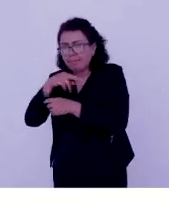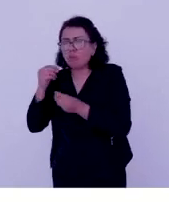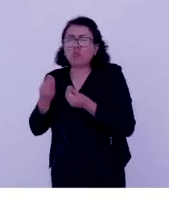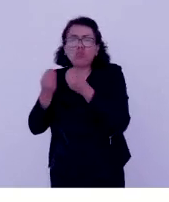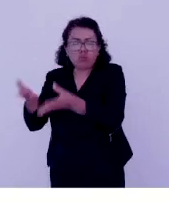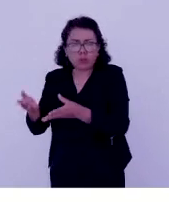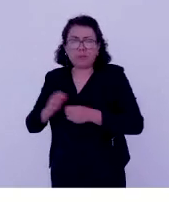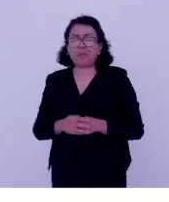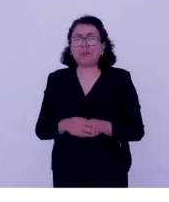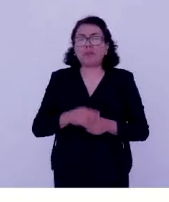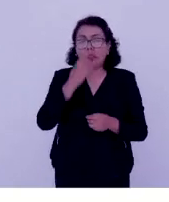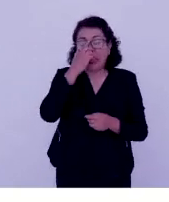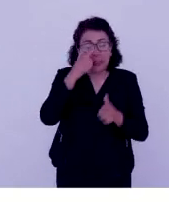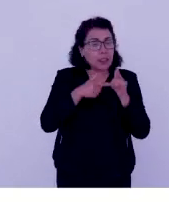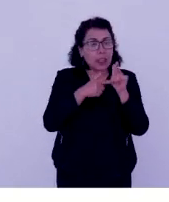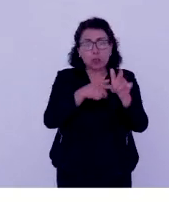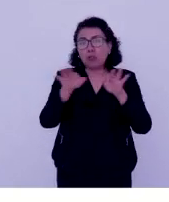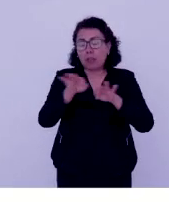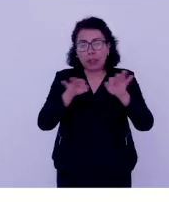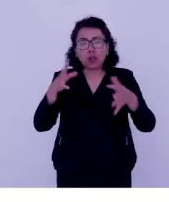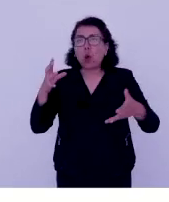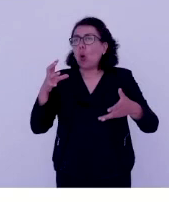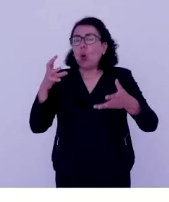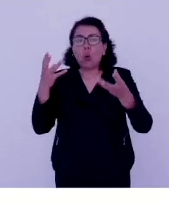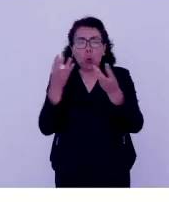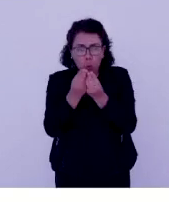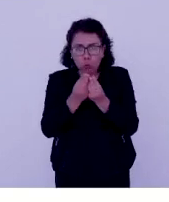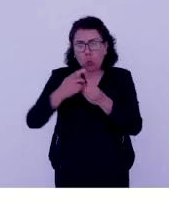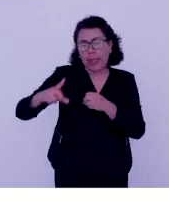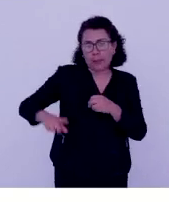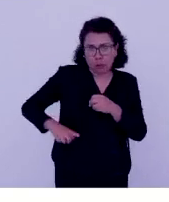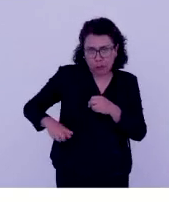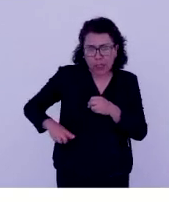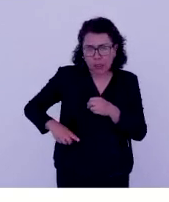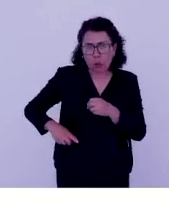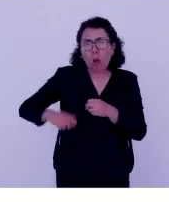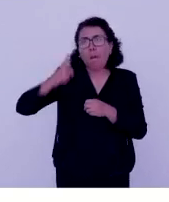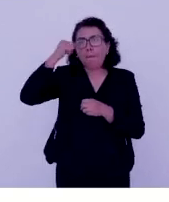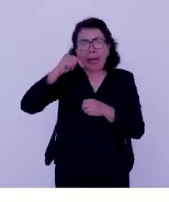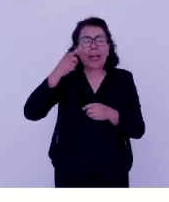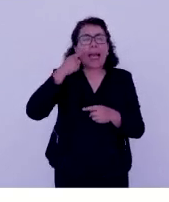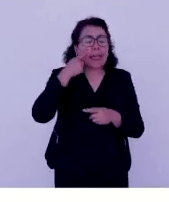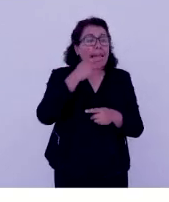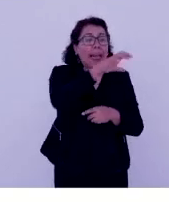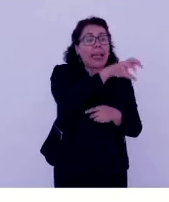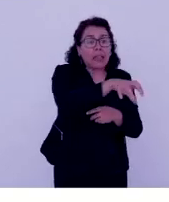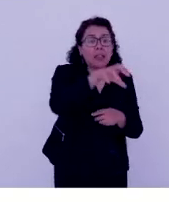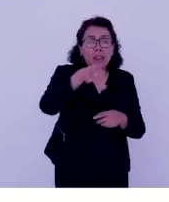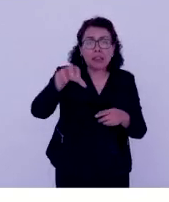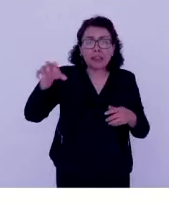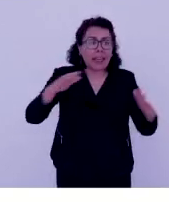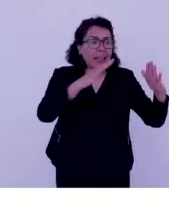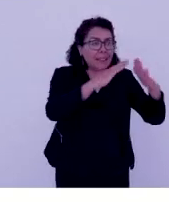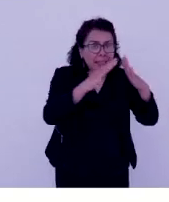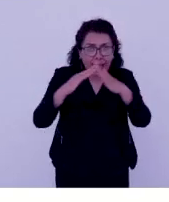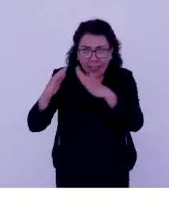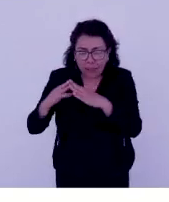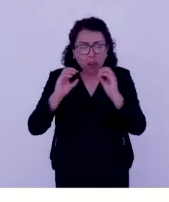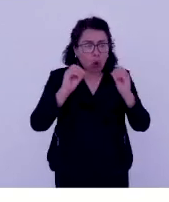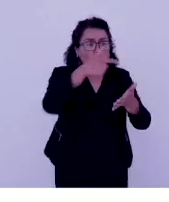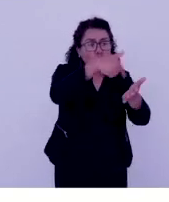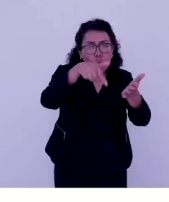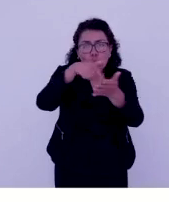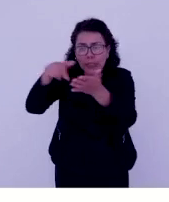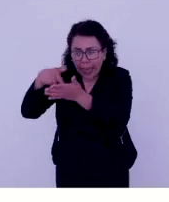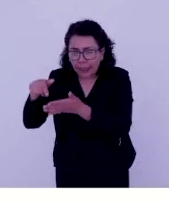procedimiento continuamos en colaboración con El Poder Ejecutivo en el programa para la ir regularización de predios urbanos semiurbanos y rústicos del Estado de